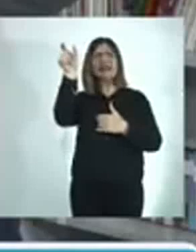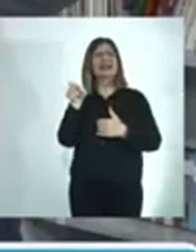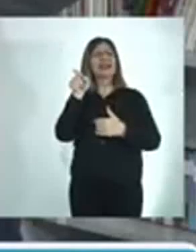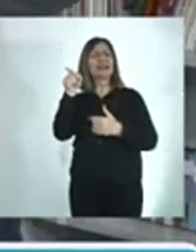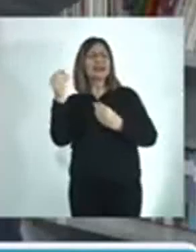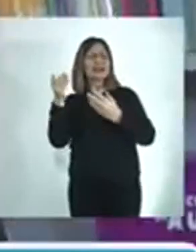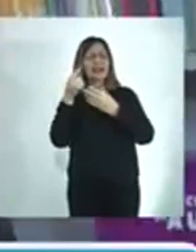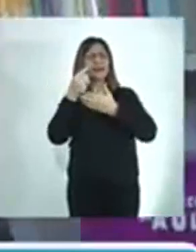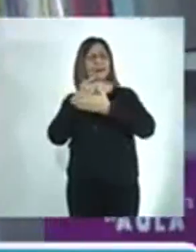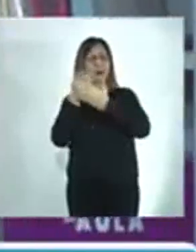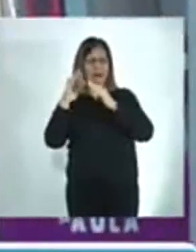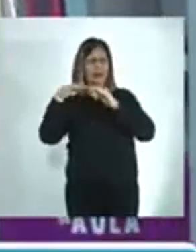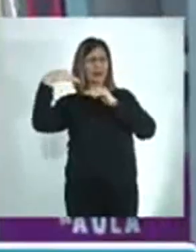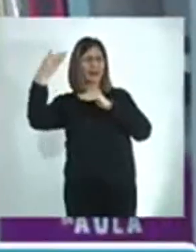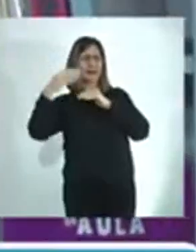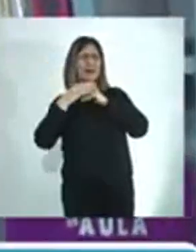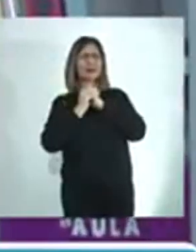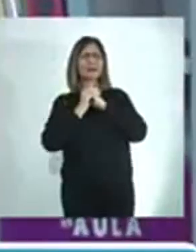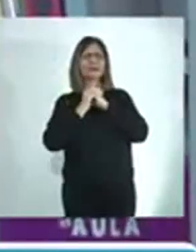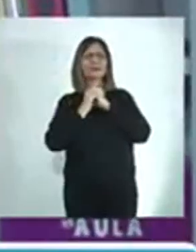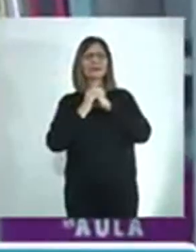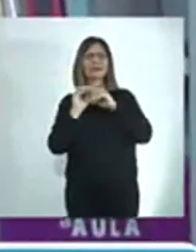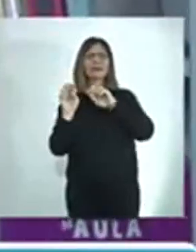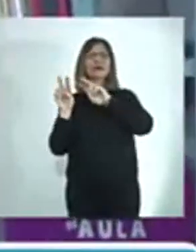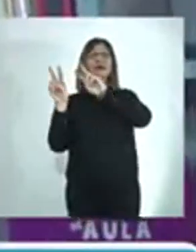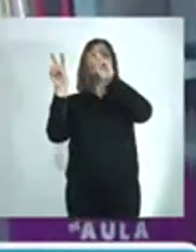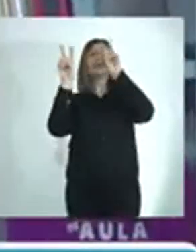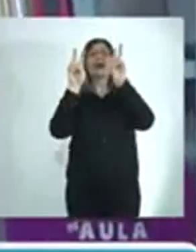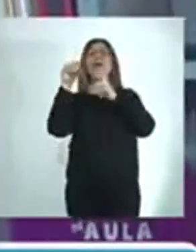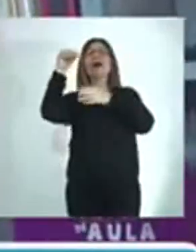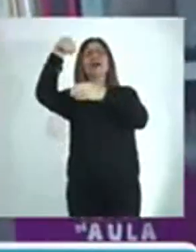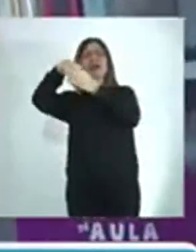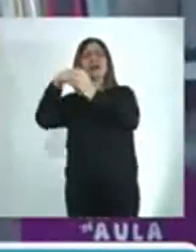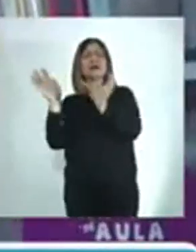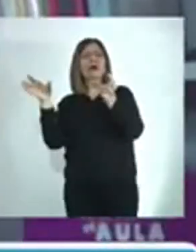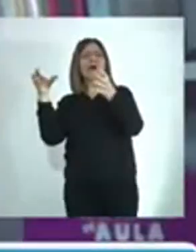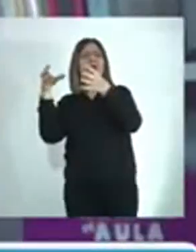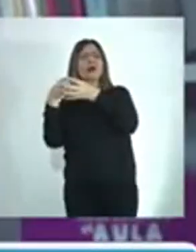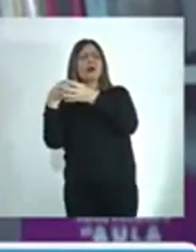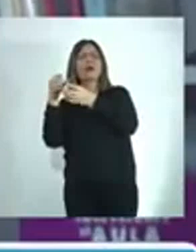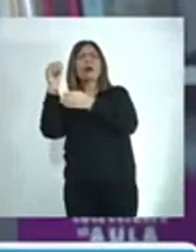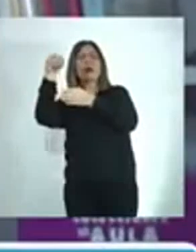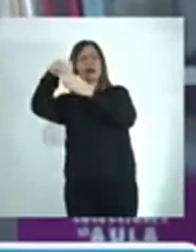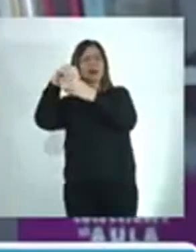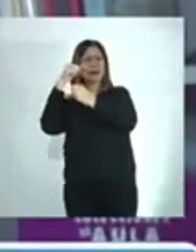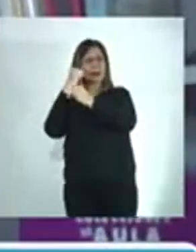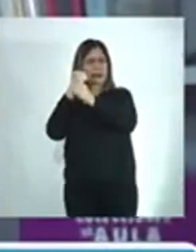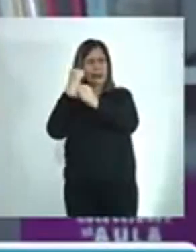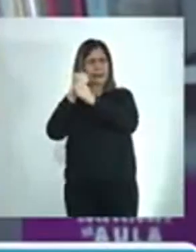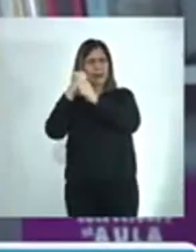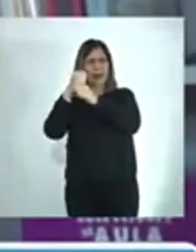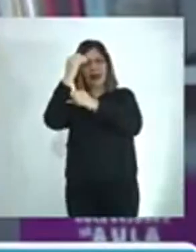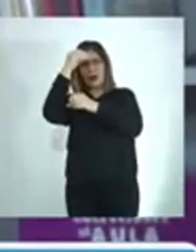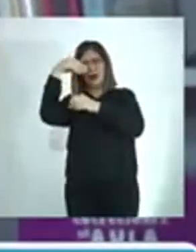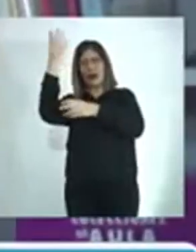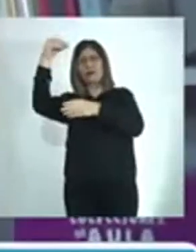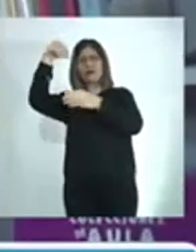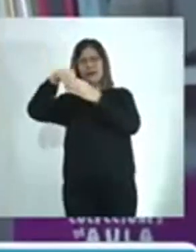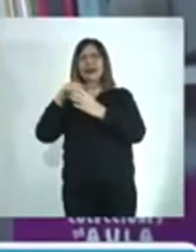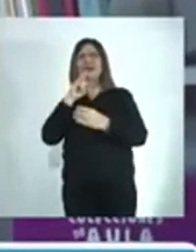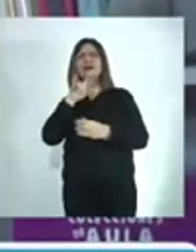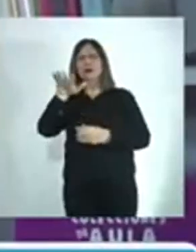los trabajadores que pertenecen al programa Coro y Orquesta fueron provincializados, ¿no? Esto fue gracias a